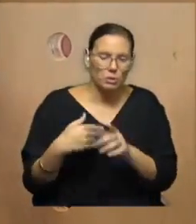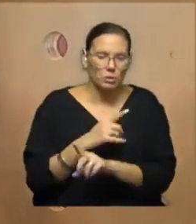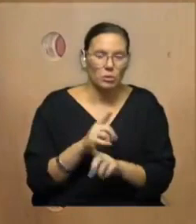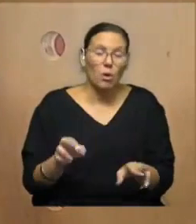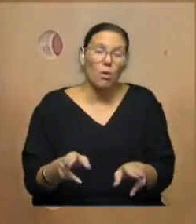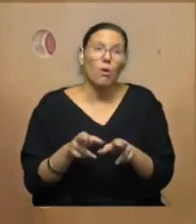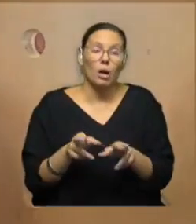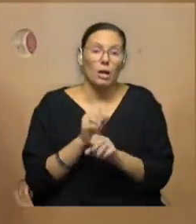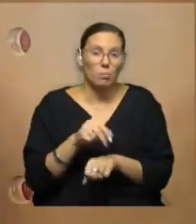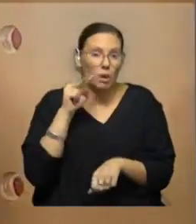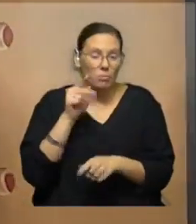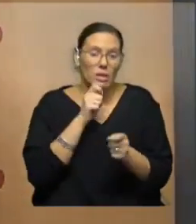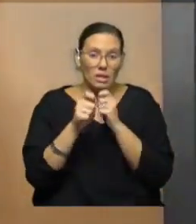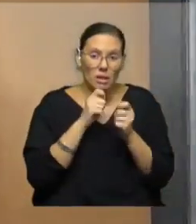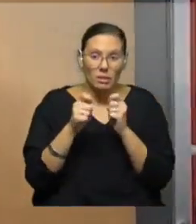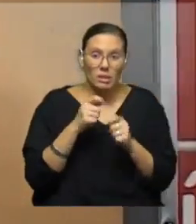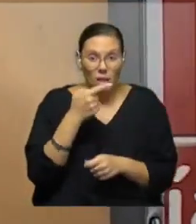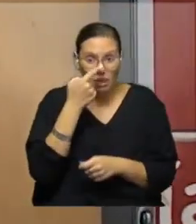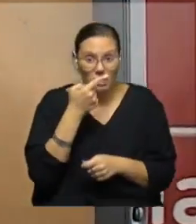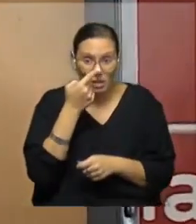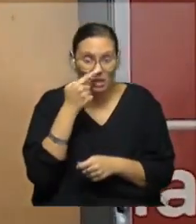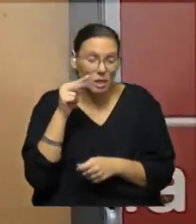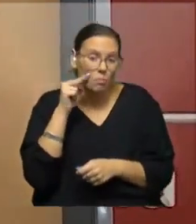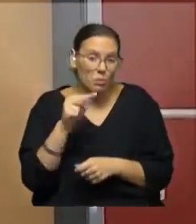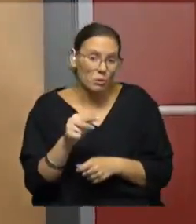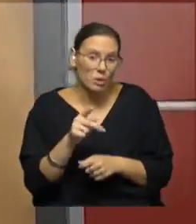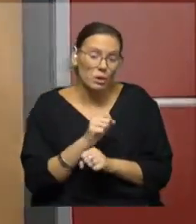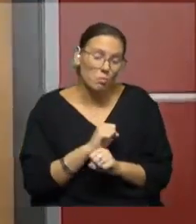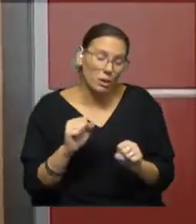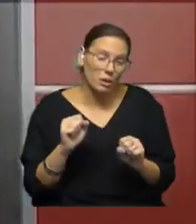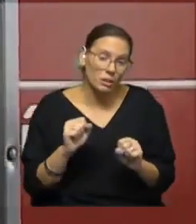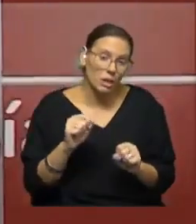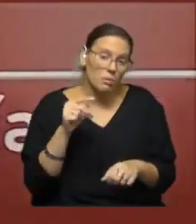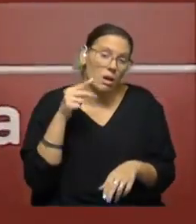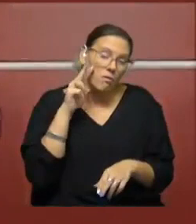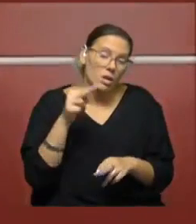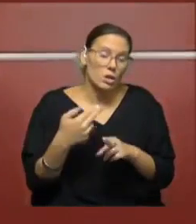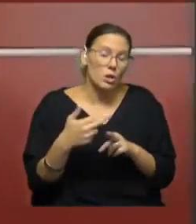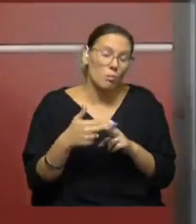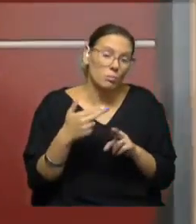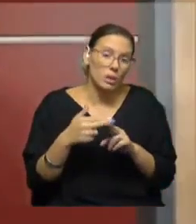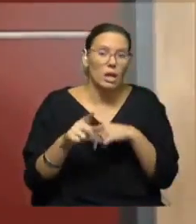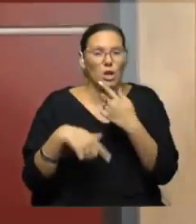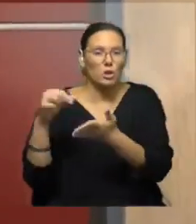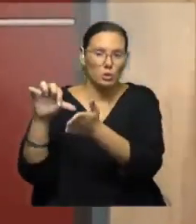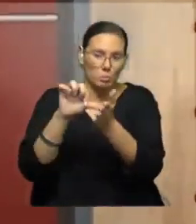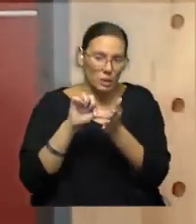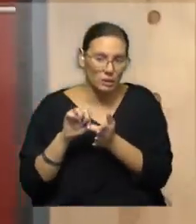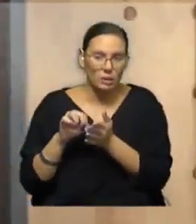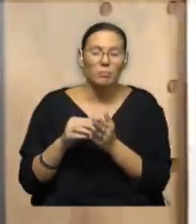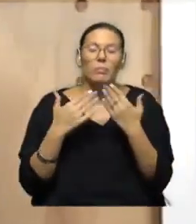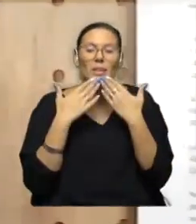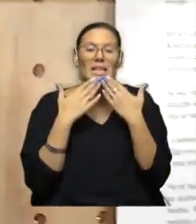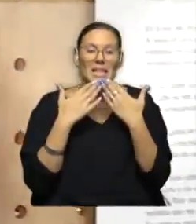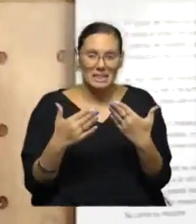ojalá que puedan ver esta nota y ven y se interesen por verlo y les llame la atención, capaz si ven su nombre, aunque estén en otros países. Bueno, muchas